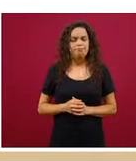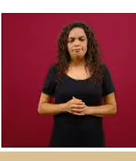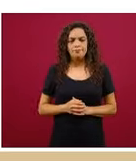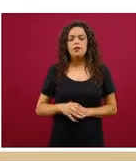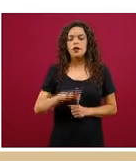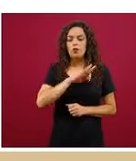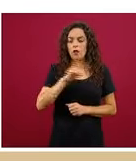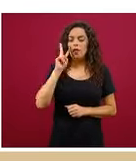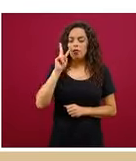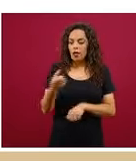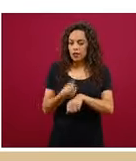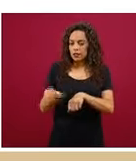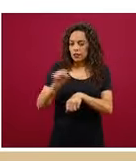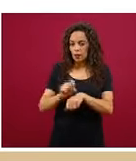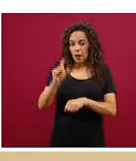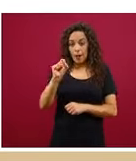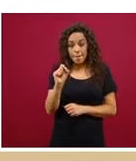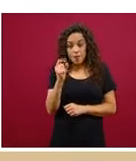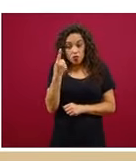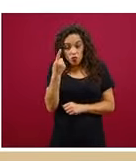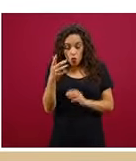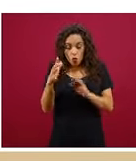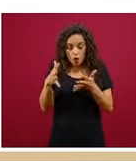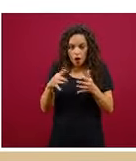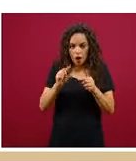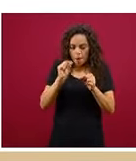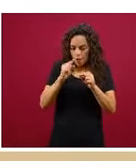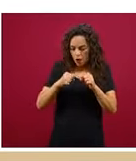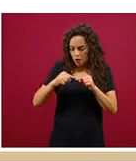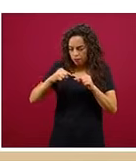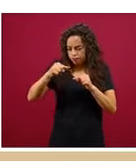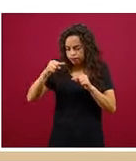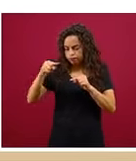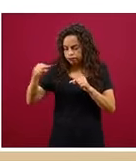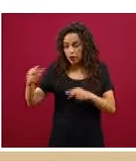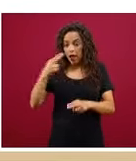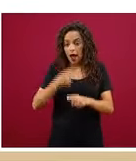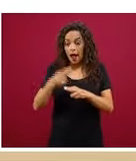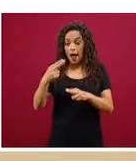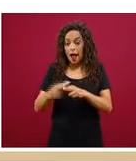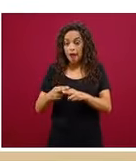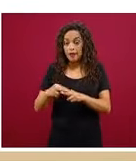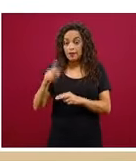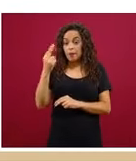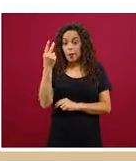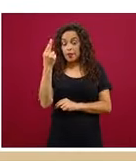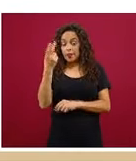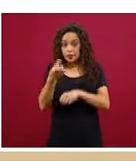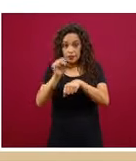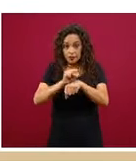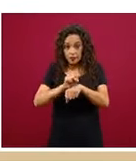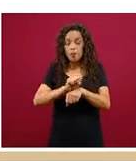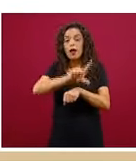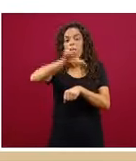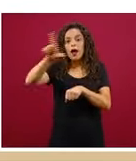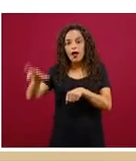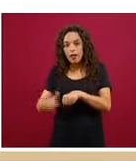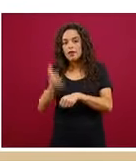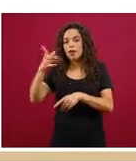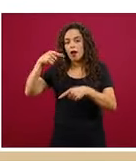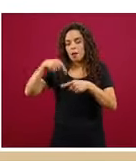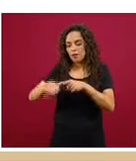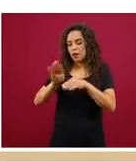la 21 aproximadamente, una meseta que se da hasta la 25, un nuevo incremento y una nueva disminución, prácticamente